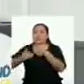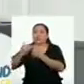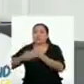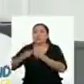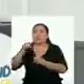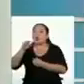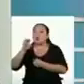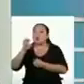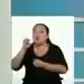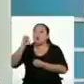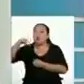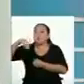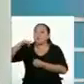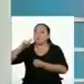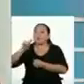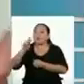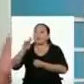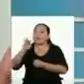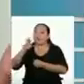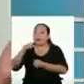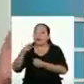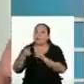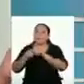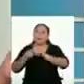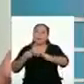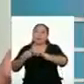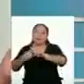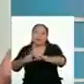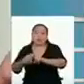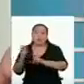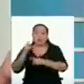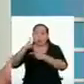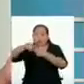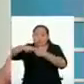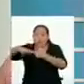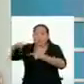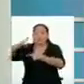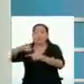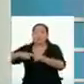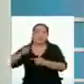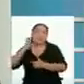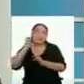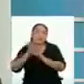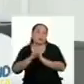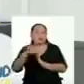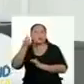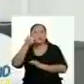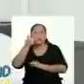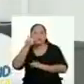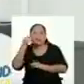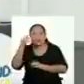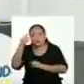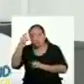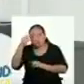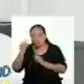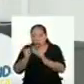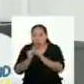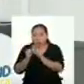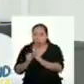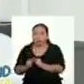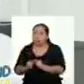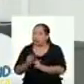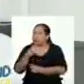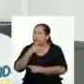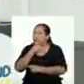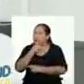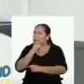multiplicaciones o divisiones, como en el caso de las tarjetas de memoria de computadoras o celulares. Ay, profe, ahora que